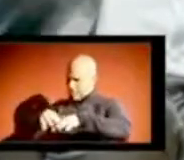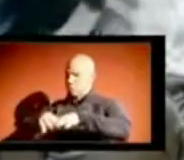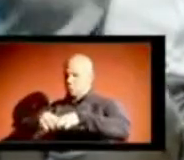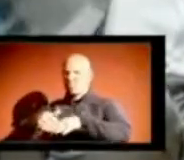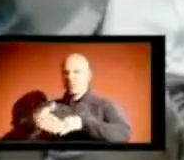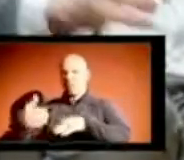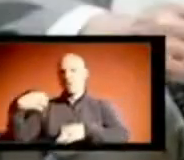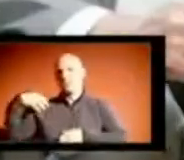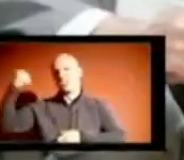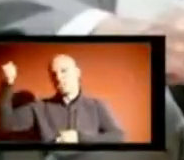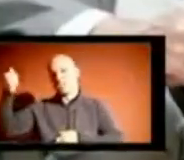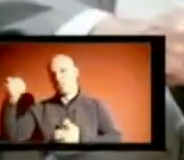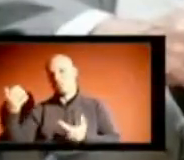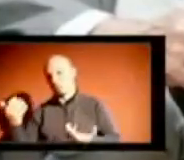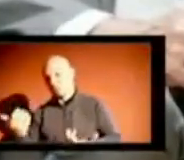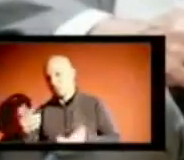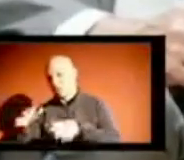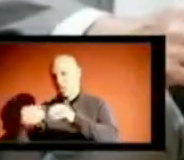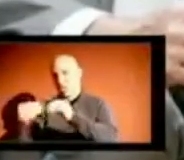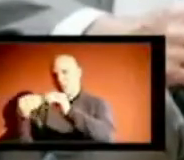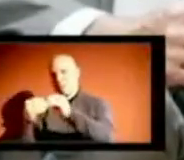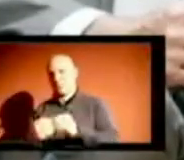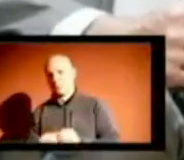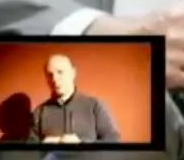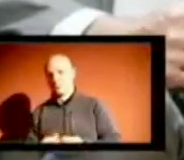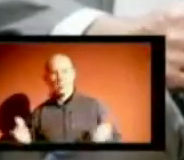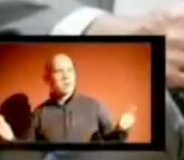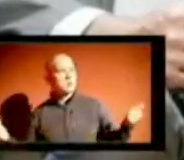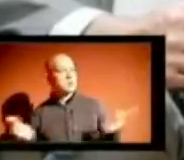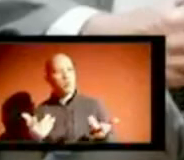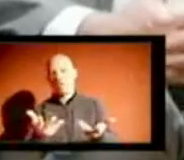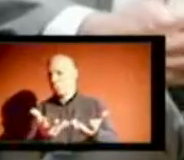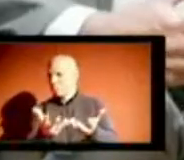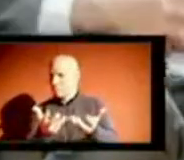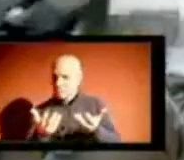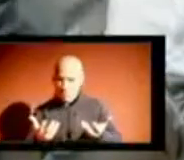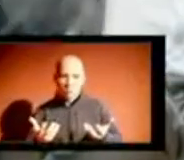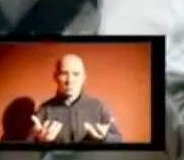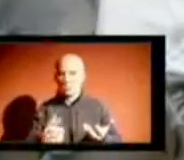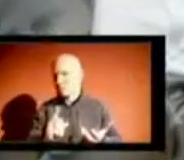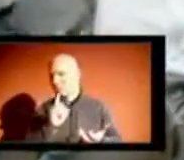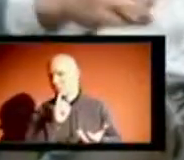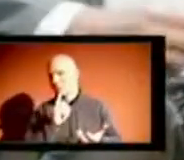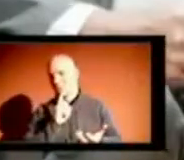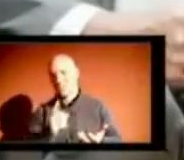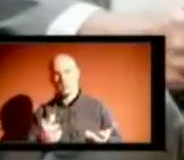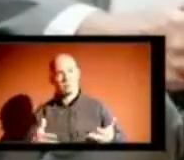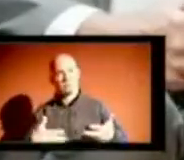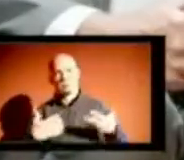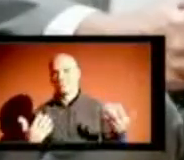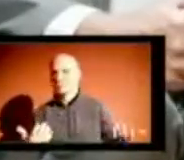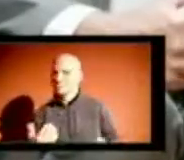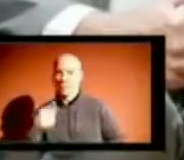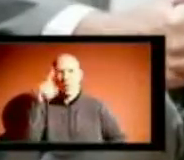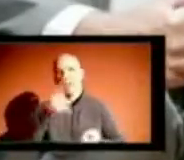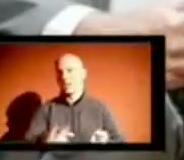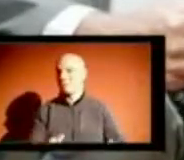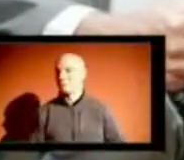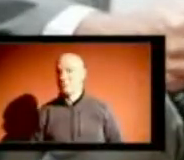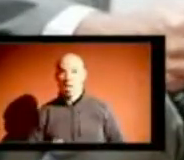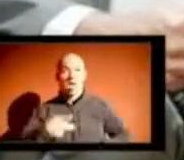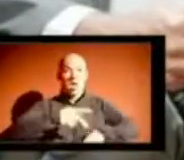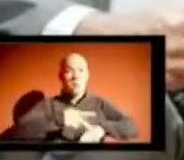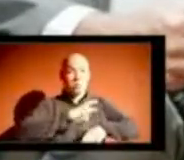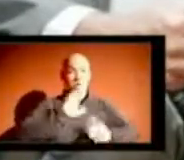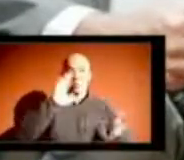queremos que las contribuciones sean más bajas. Puerto Rico paga el IBU en Estados Unidos, sales tax, más alto que existe